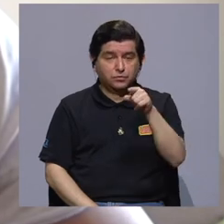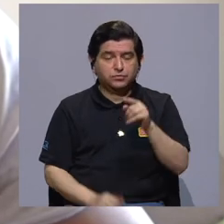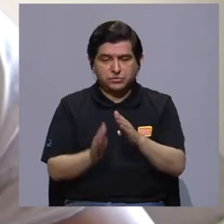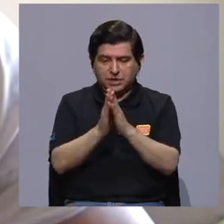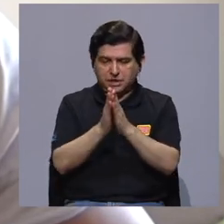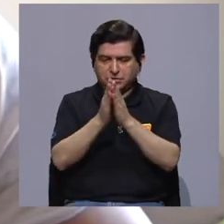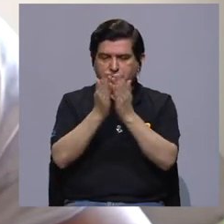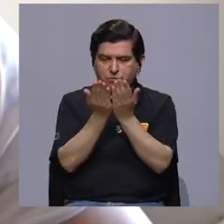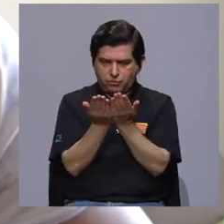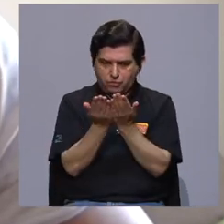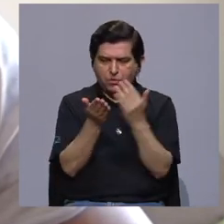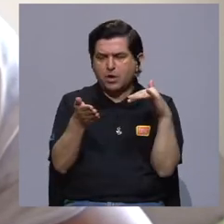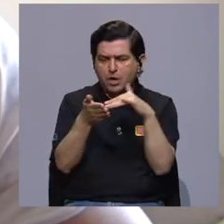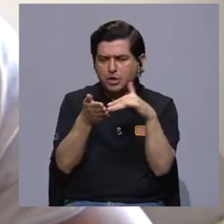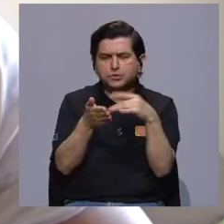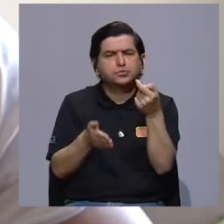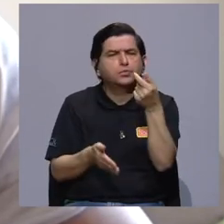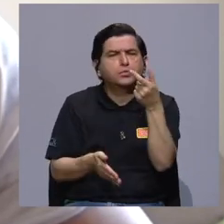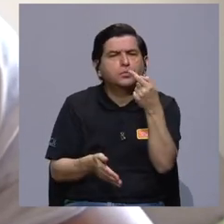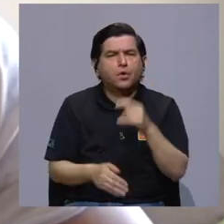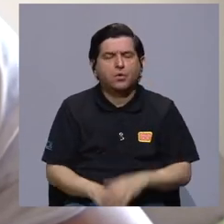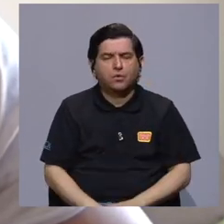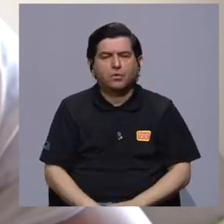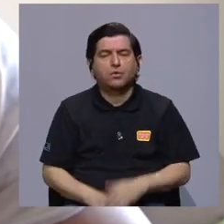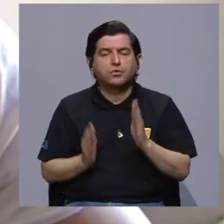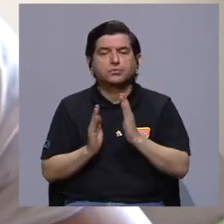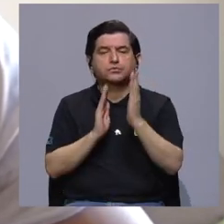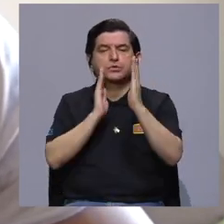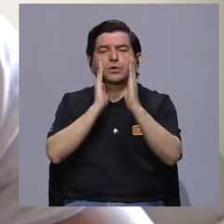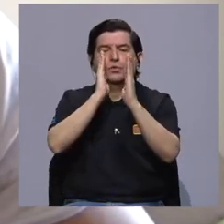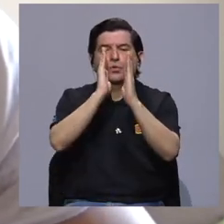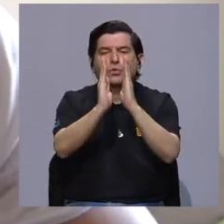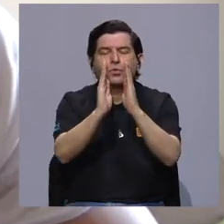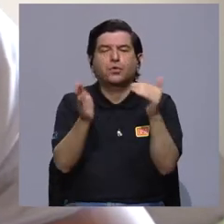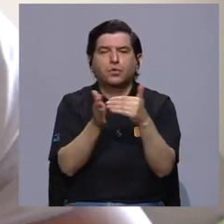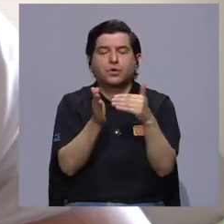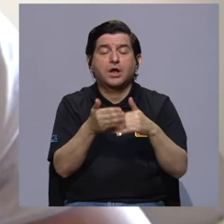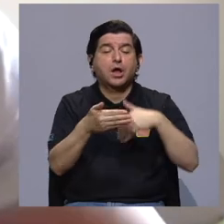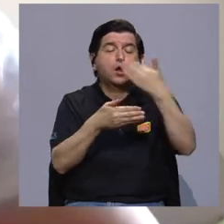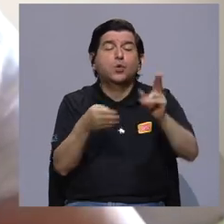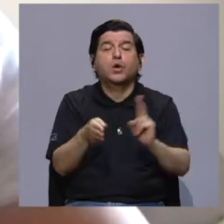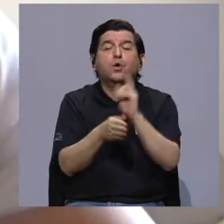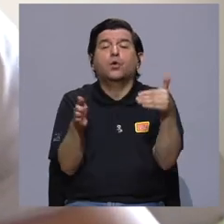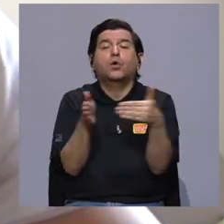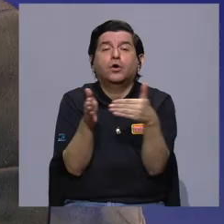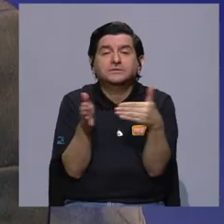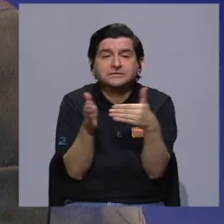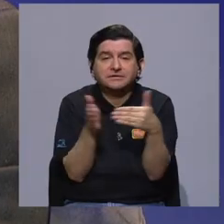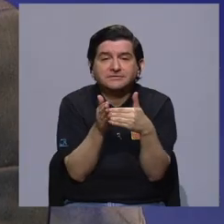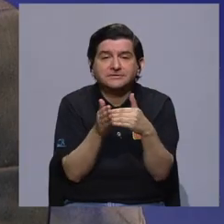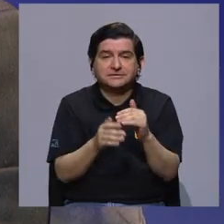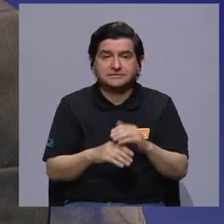abres un libro y estudias un poco y lo devuelves a la biblioteca para ser usado después.